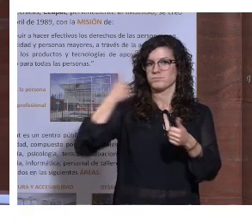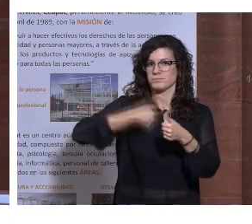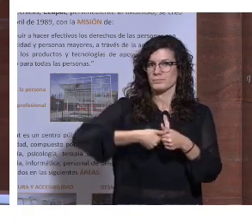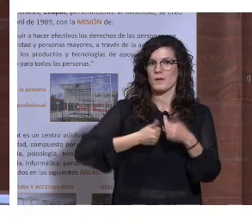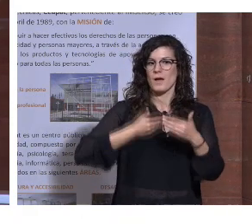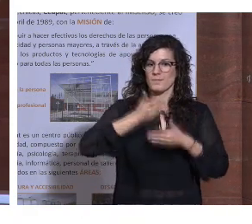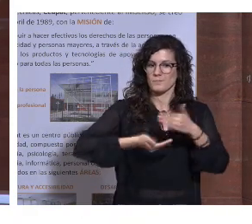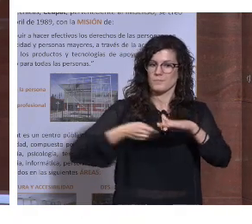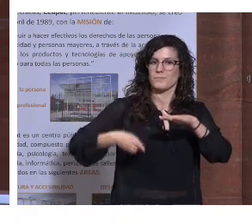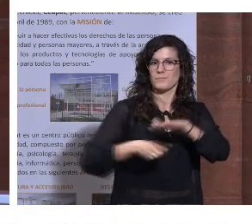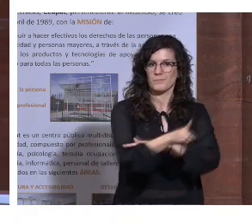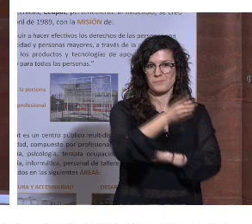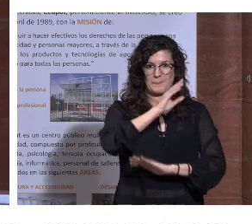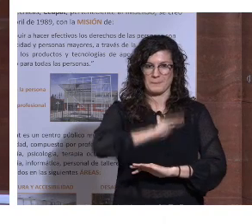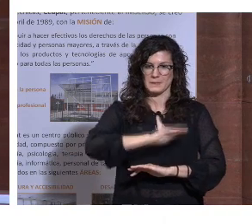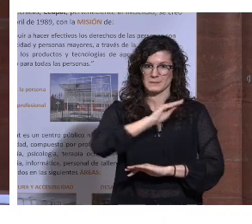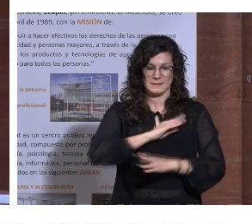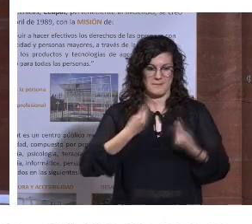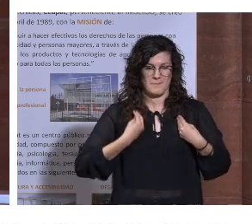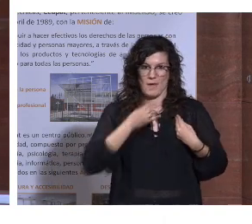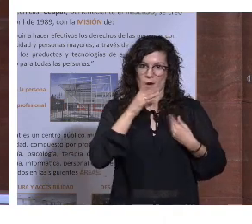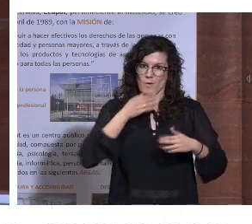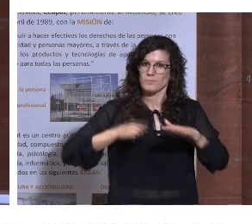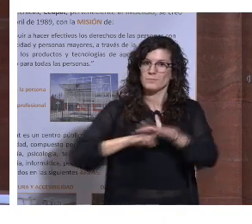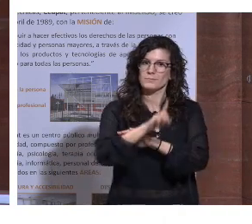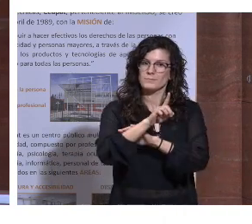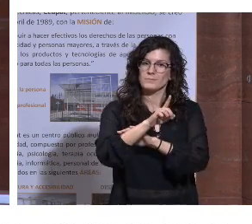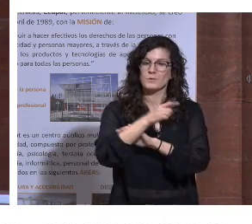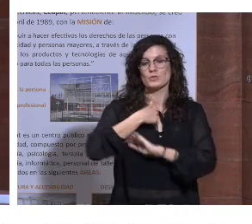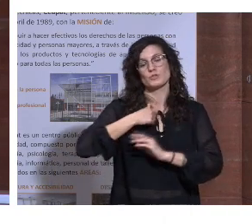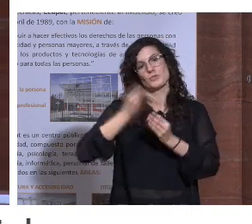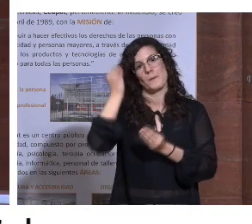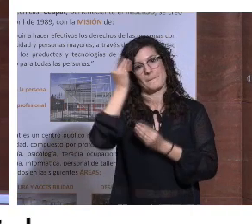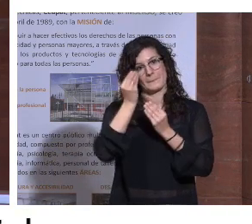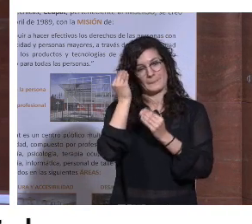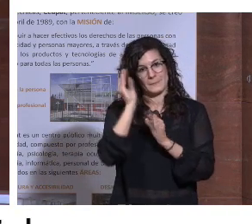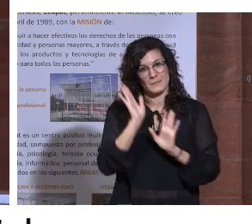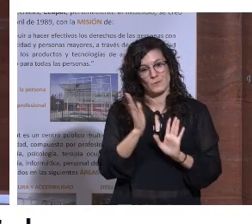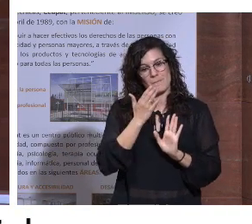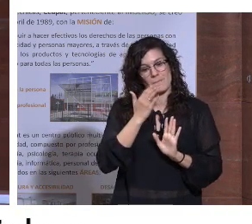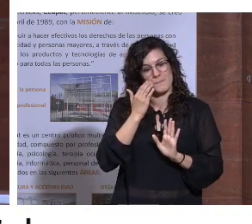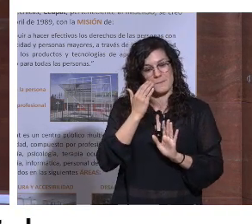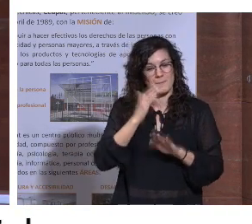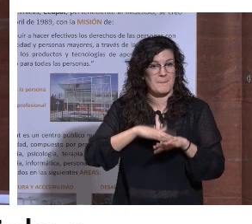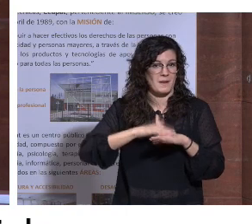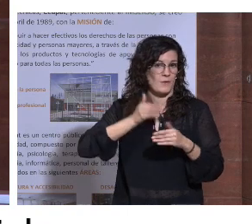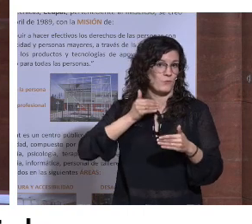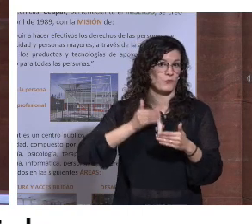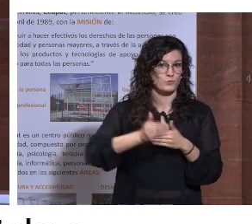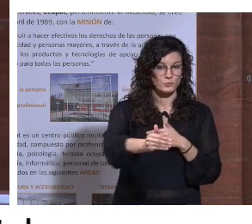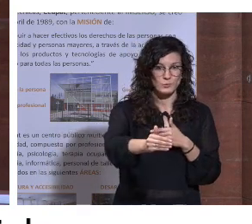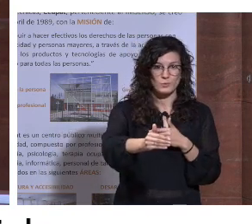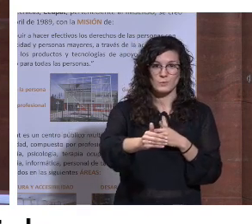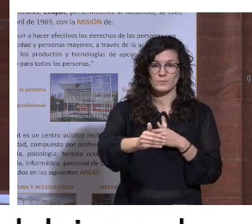nuestras vidas, o que, vamos, que sí que están llegando a nuestras vidas, considero para el futuro y para el bien de todas las personas que el